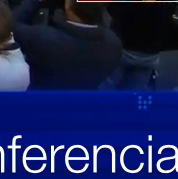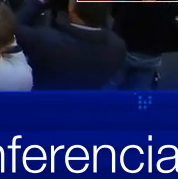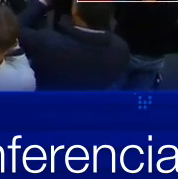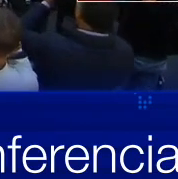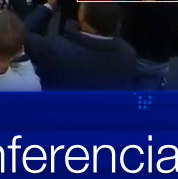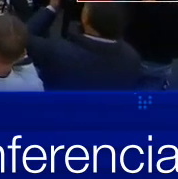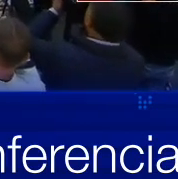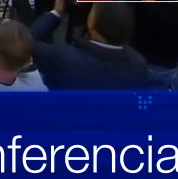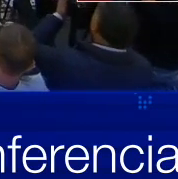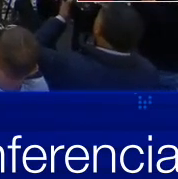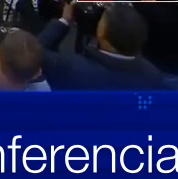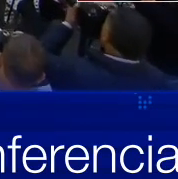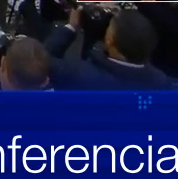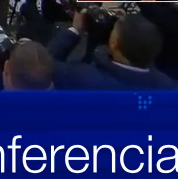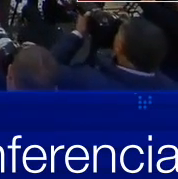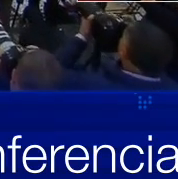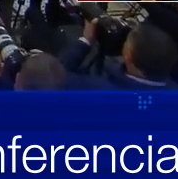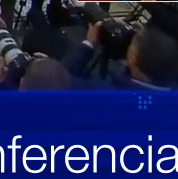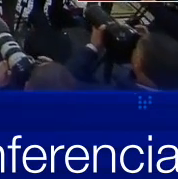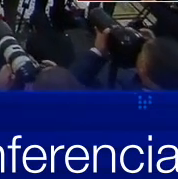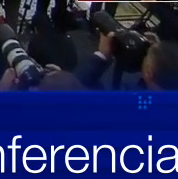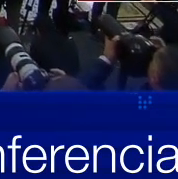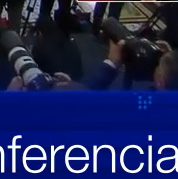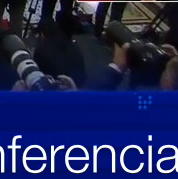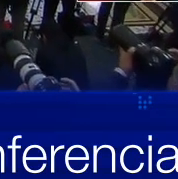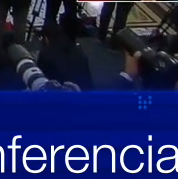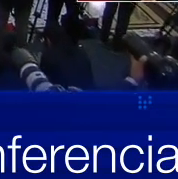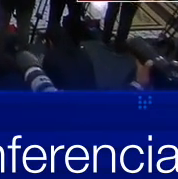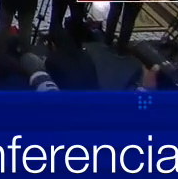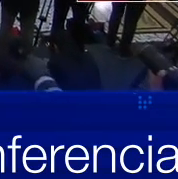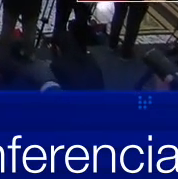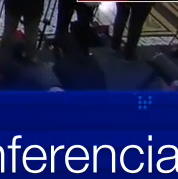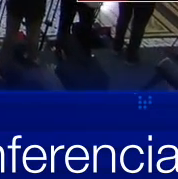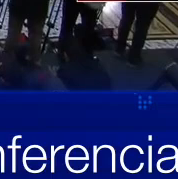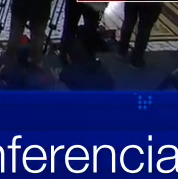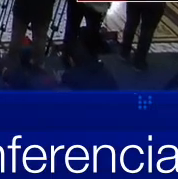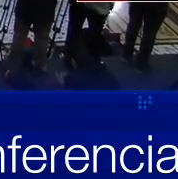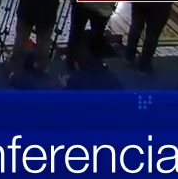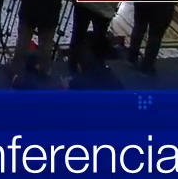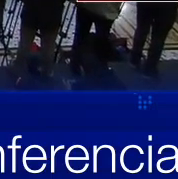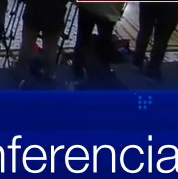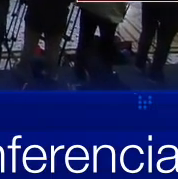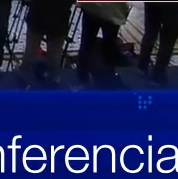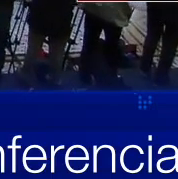Bueno, estamos iniciando la semana.